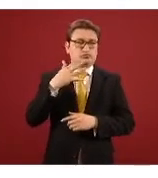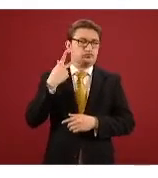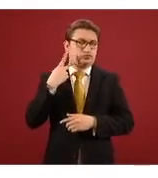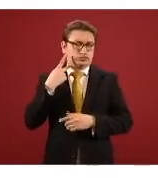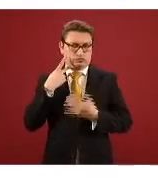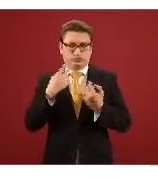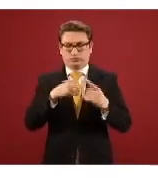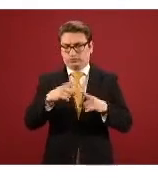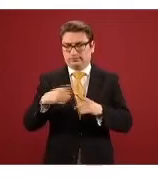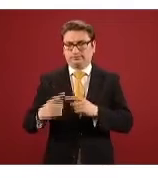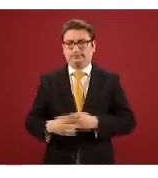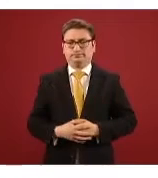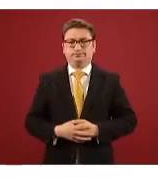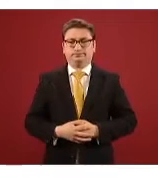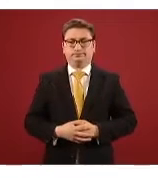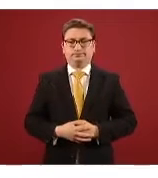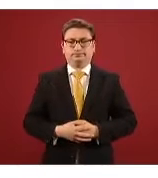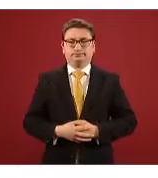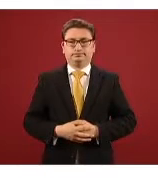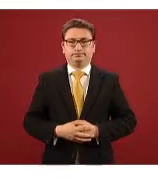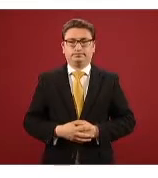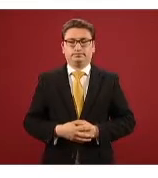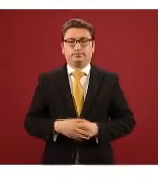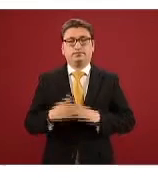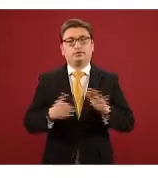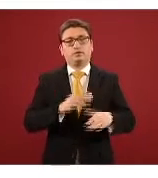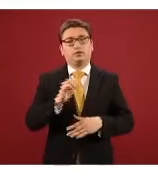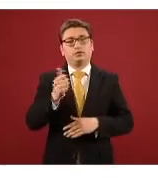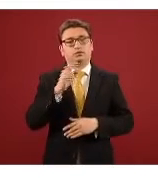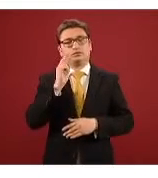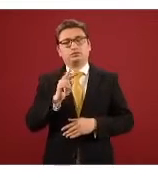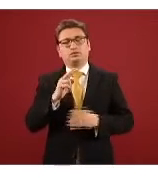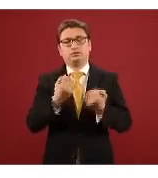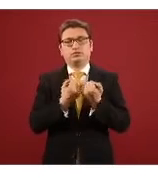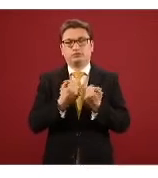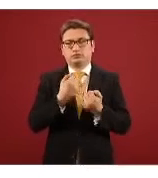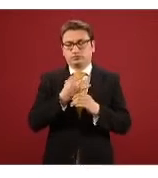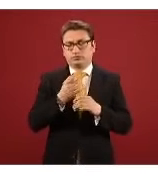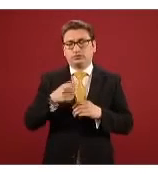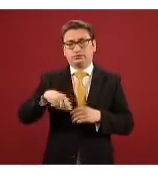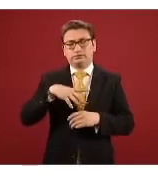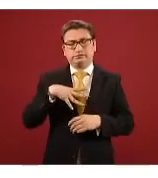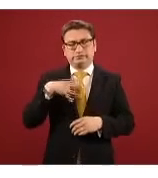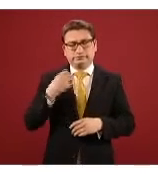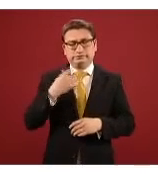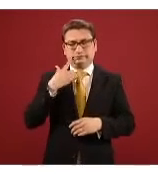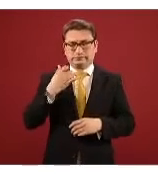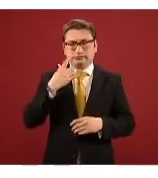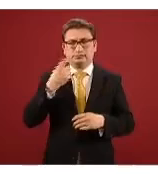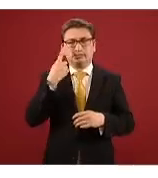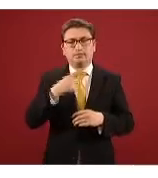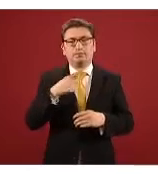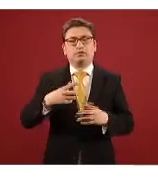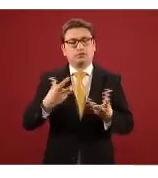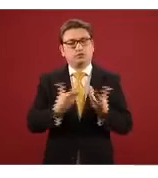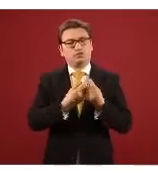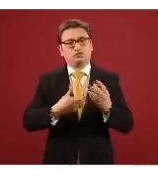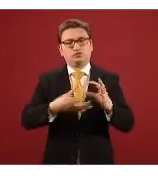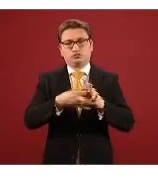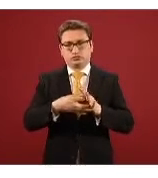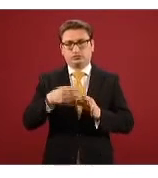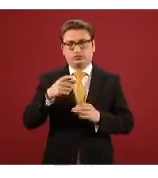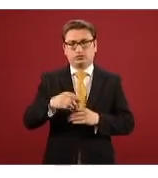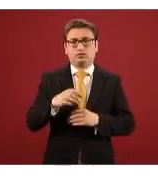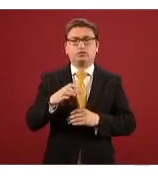organizada. Adelante. Por otro lado, se ha generado un esfuerzo importante de trabajo coordinado con el